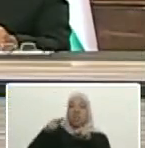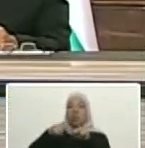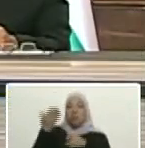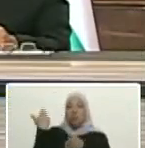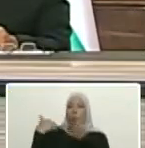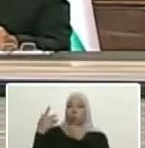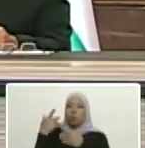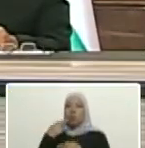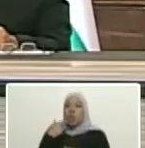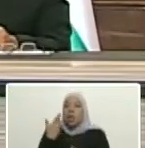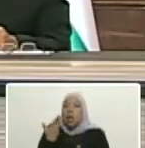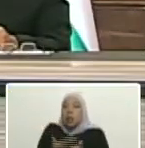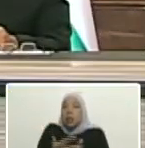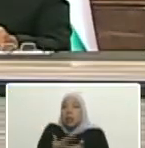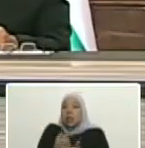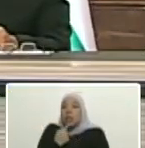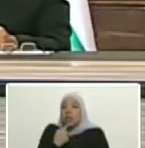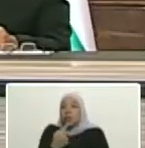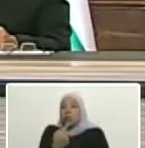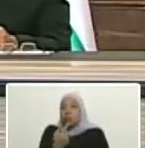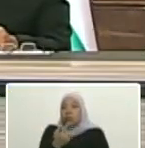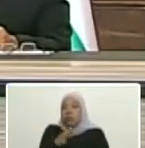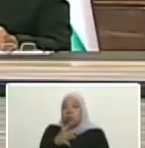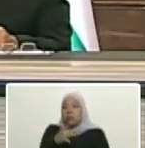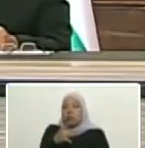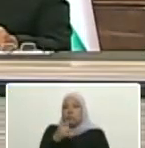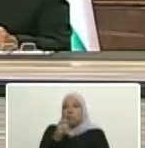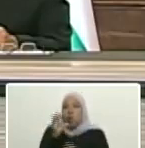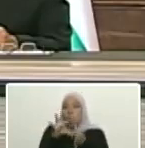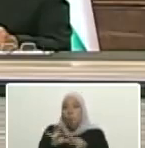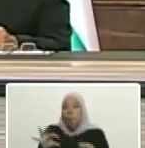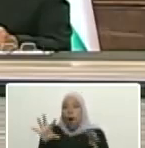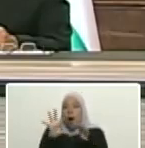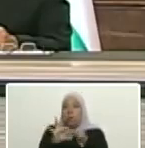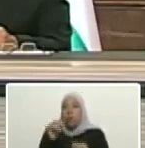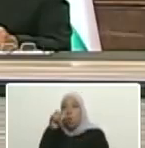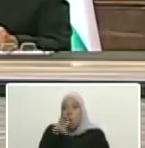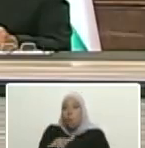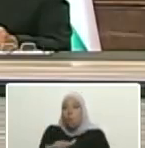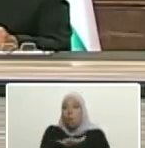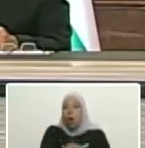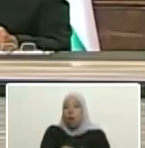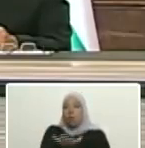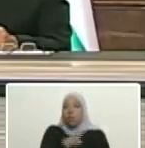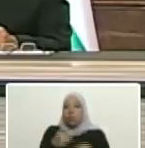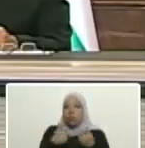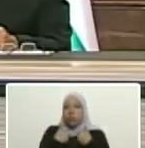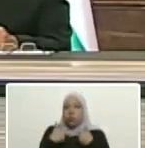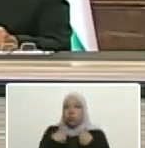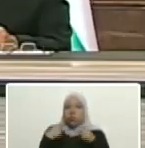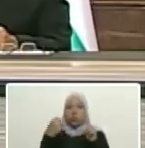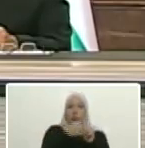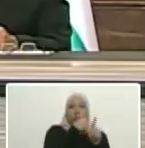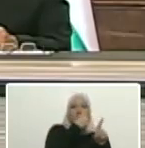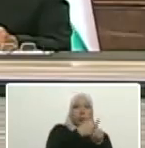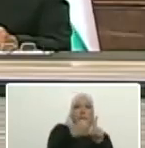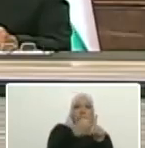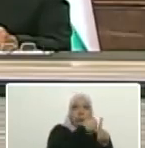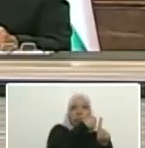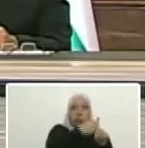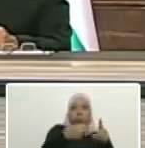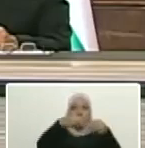los testimonios casi míticos de un pueblo que combatía en el desierto